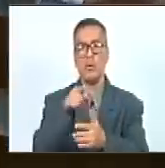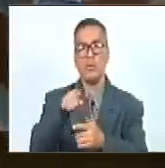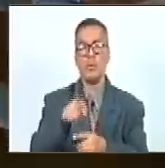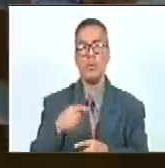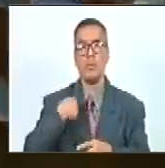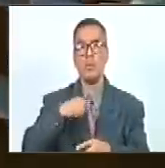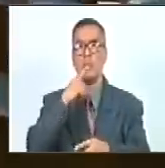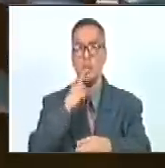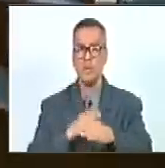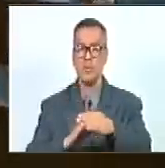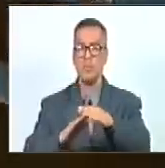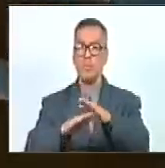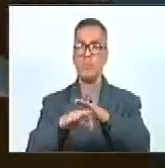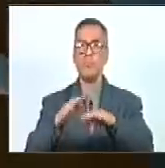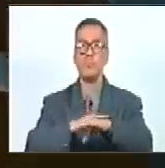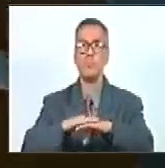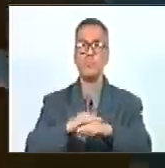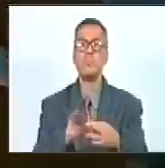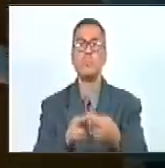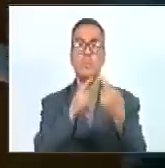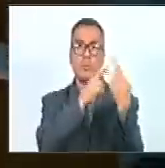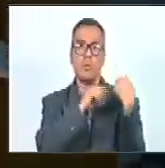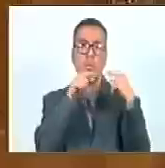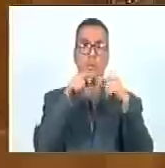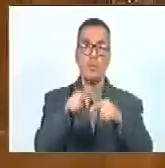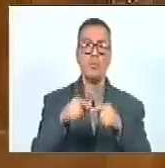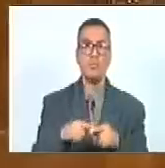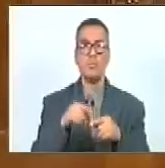ser honesto, responsable,